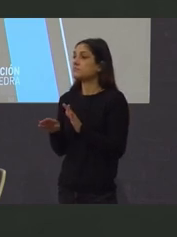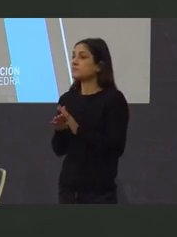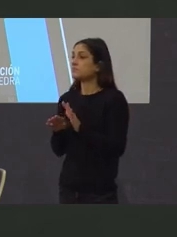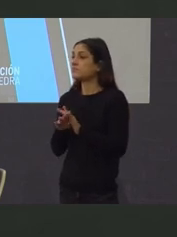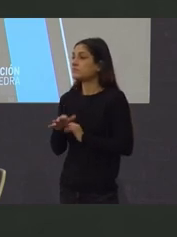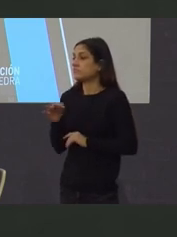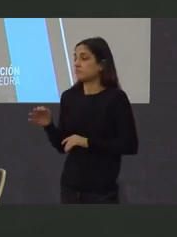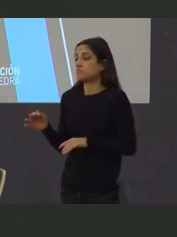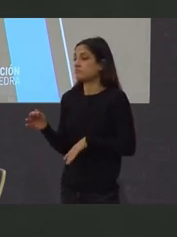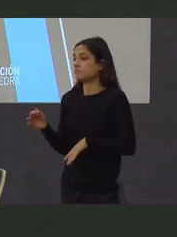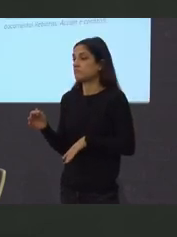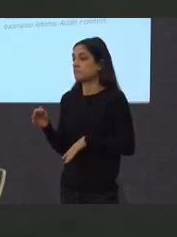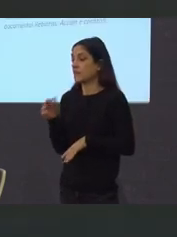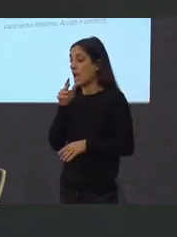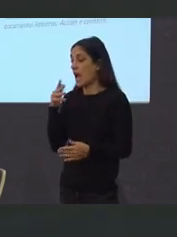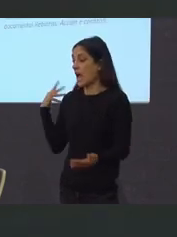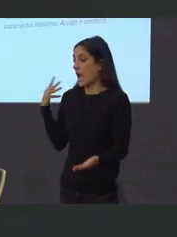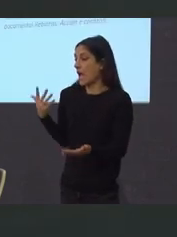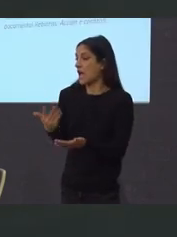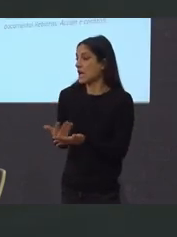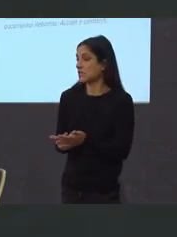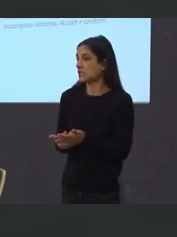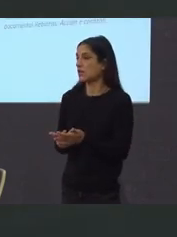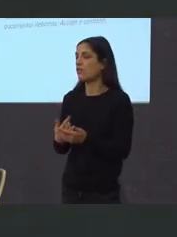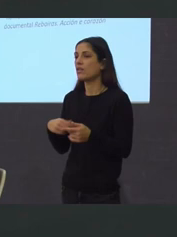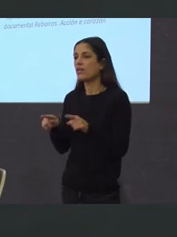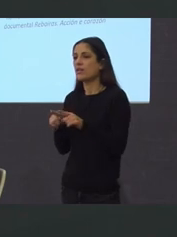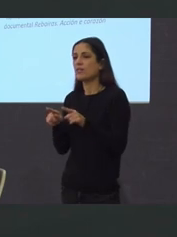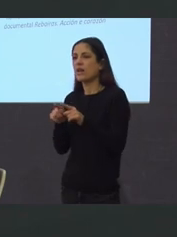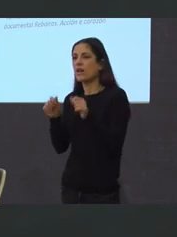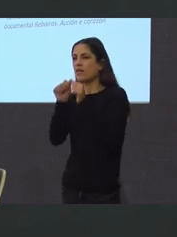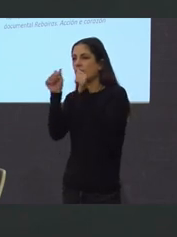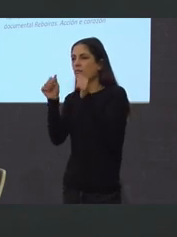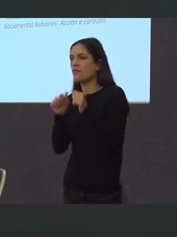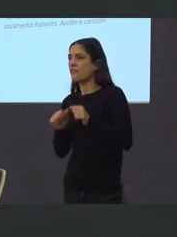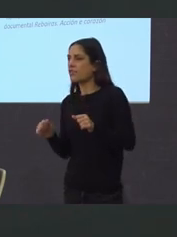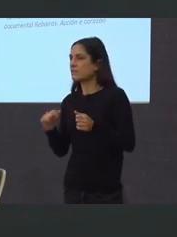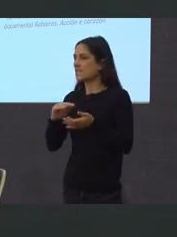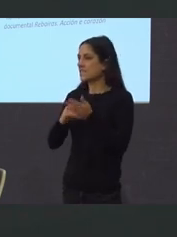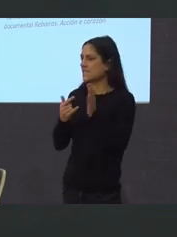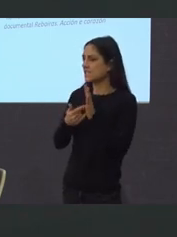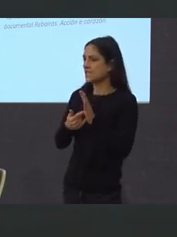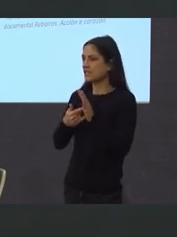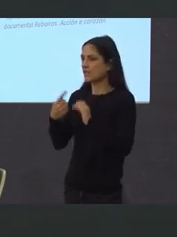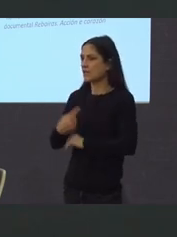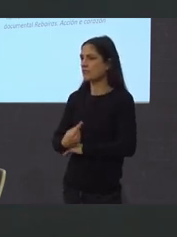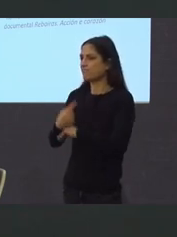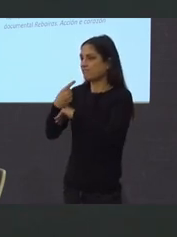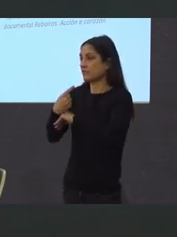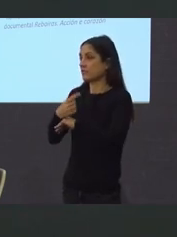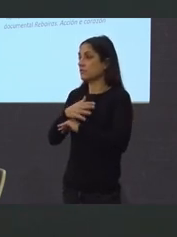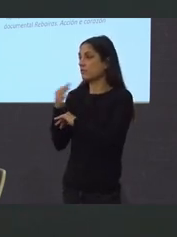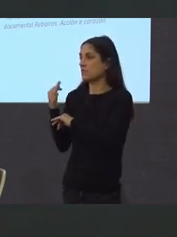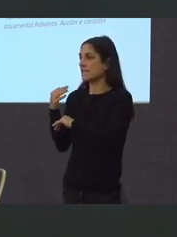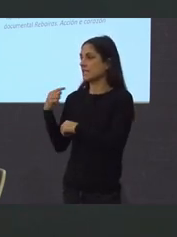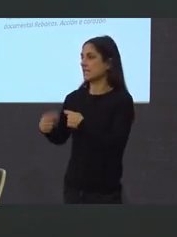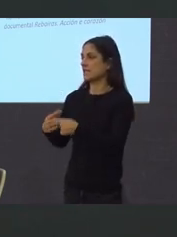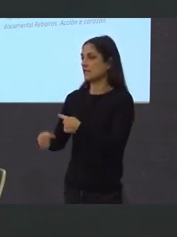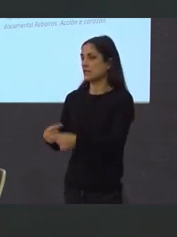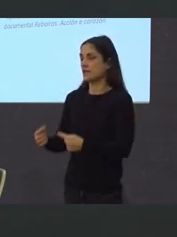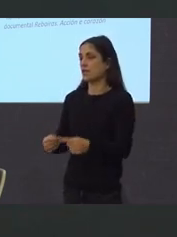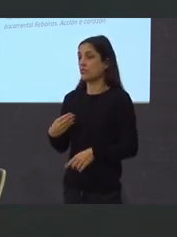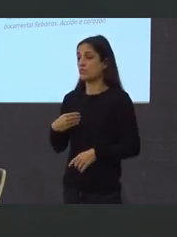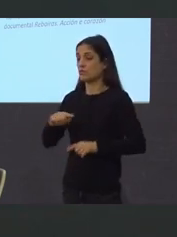e chega ao noso día pois un réxime, un sistema imposto e herdeiro do ditador, como é